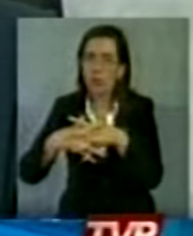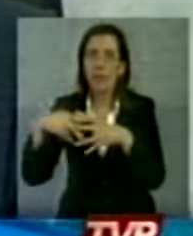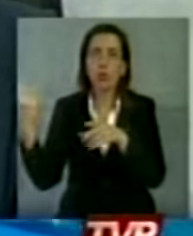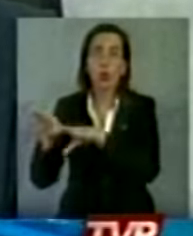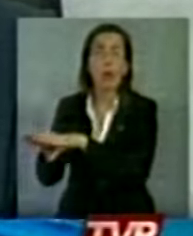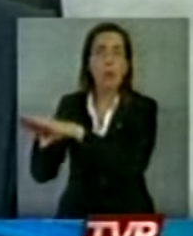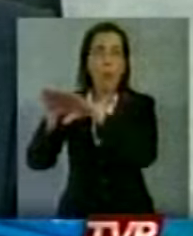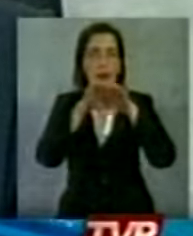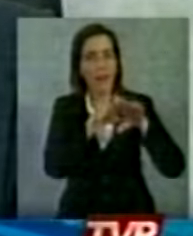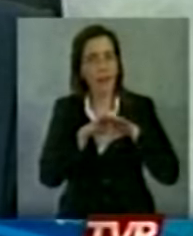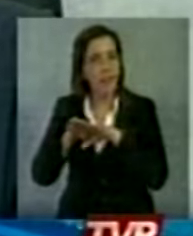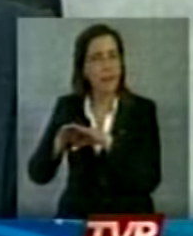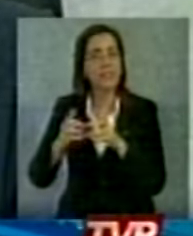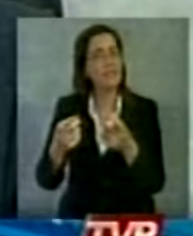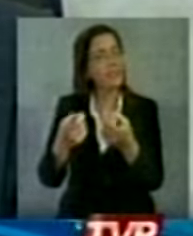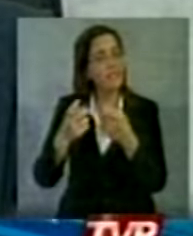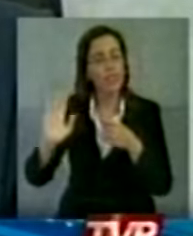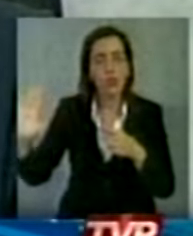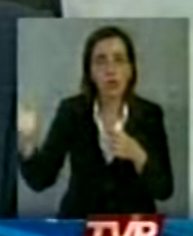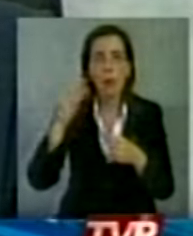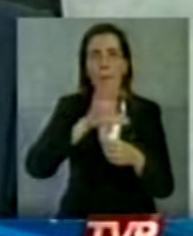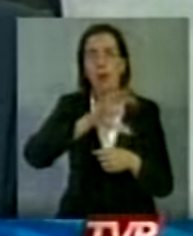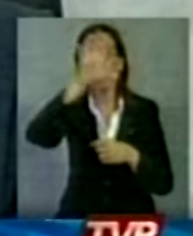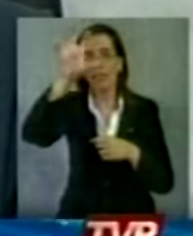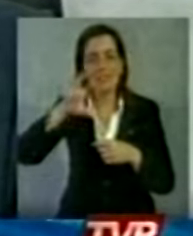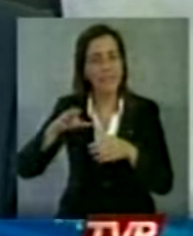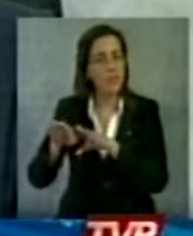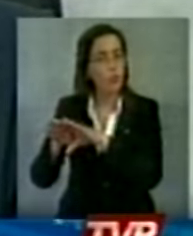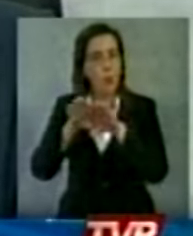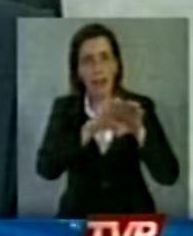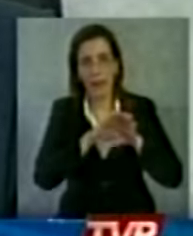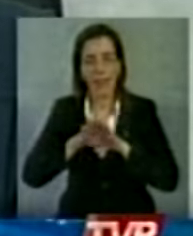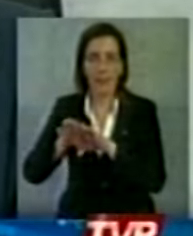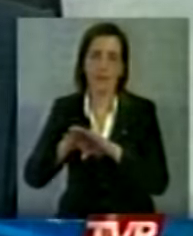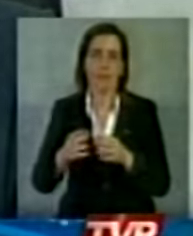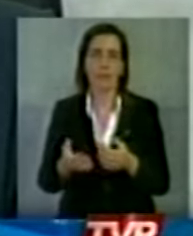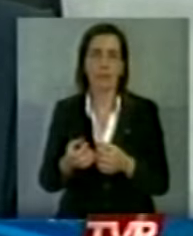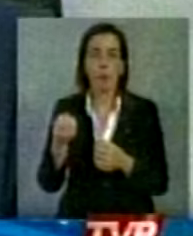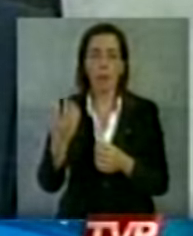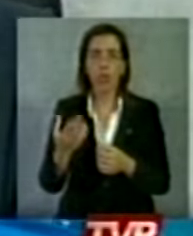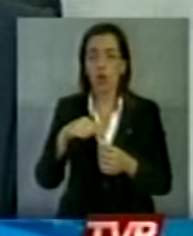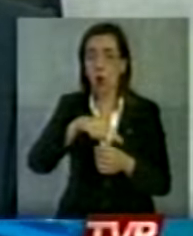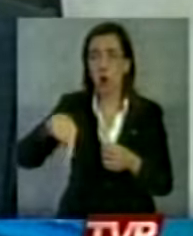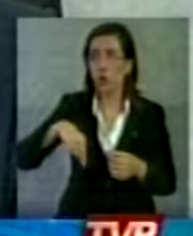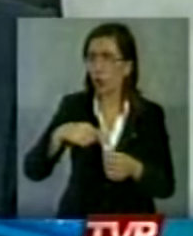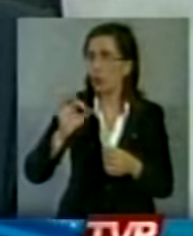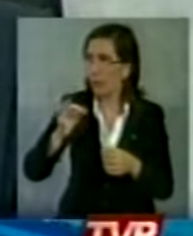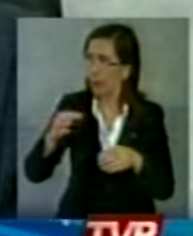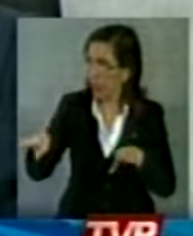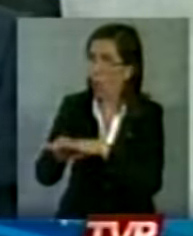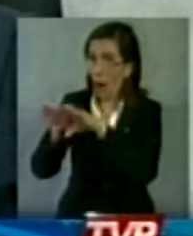de equidad entre las regiones y la provincia. Según él, no solo debemos recibir todos un